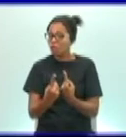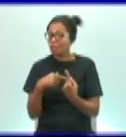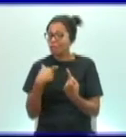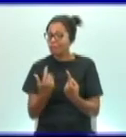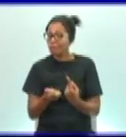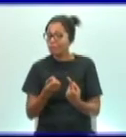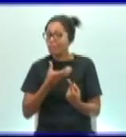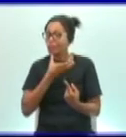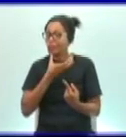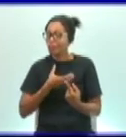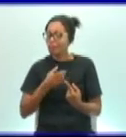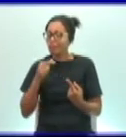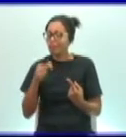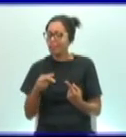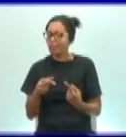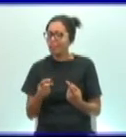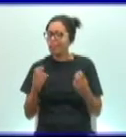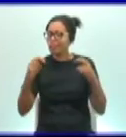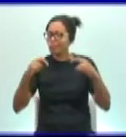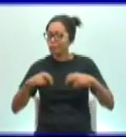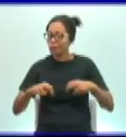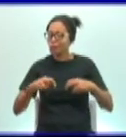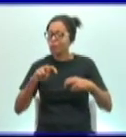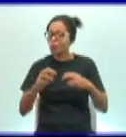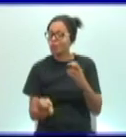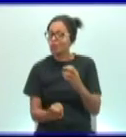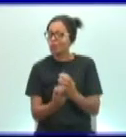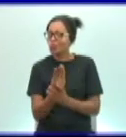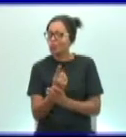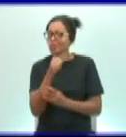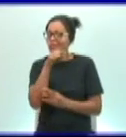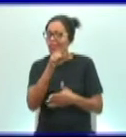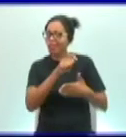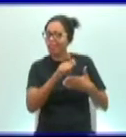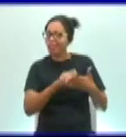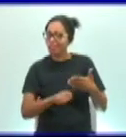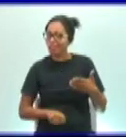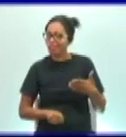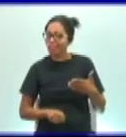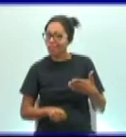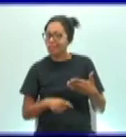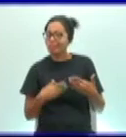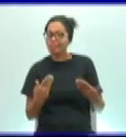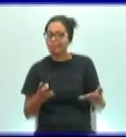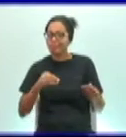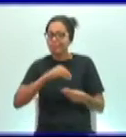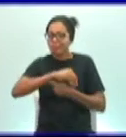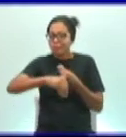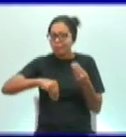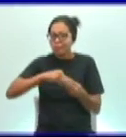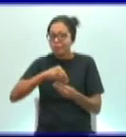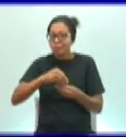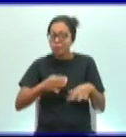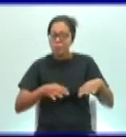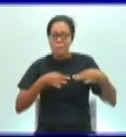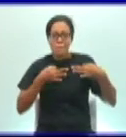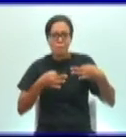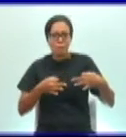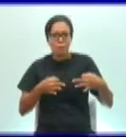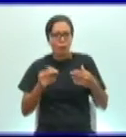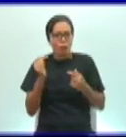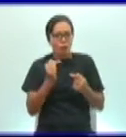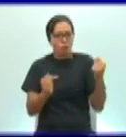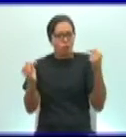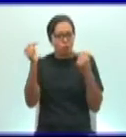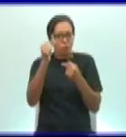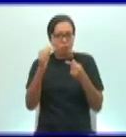ese encuentro, nace este documento, esta carta, que se convierte lógicamente en un documento rector para la unidad, porque